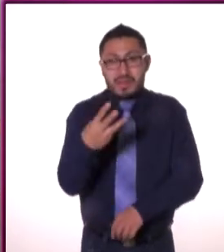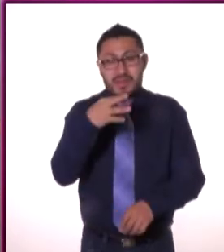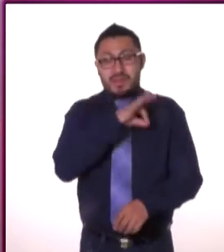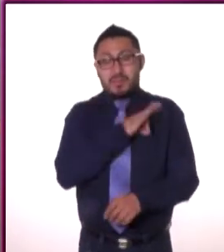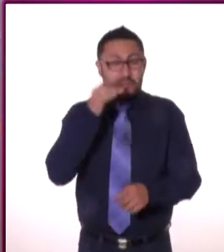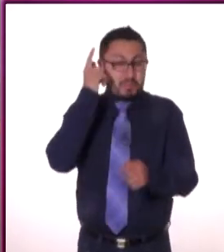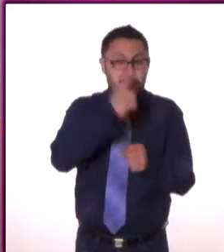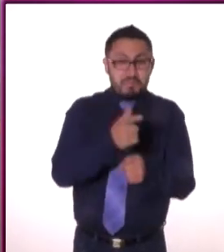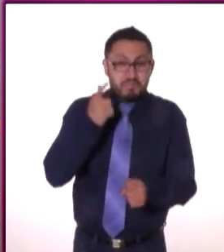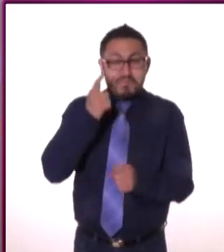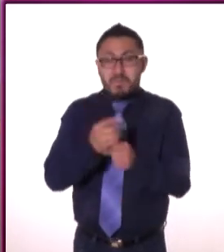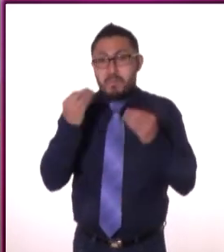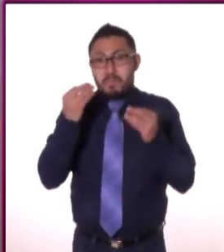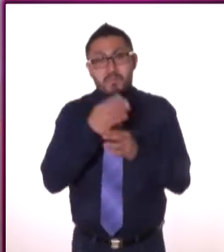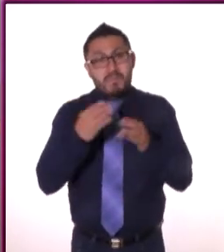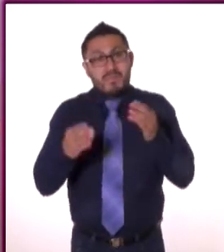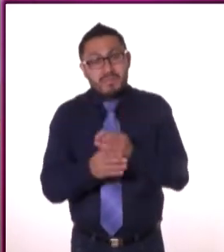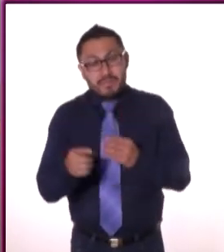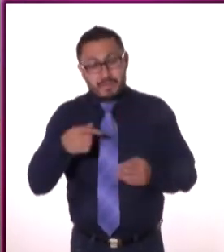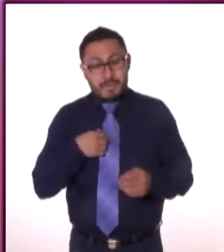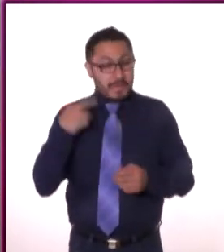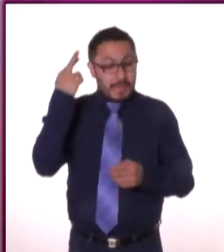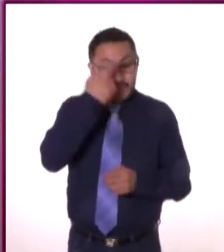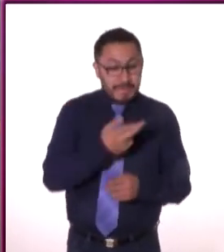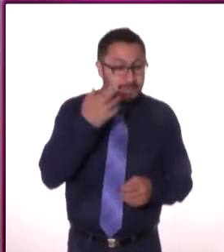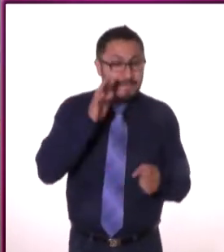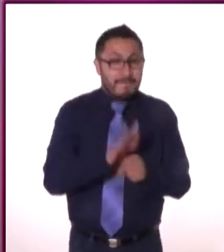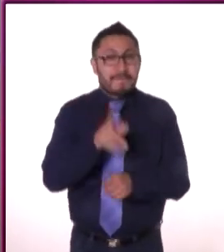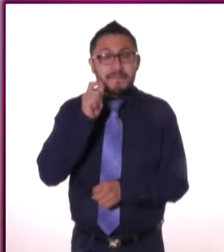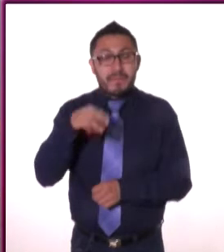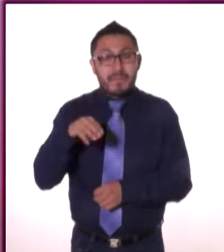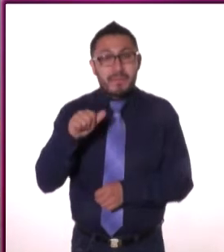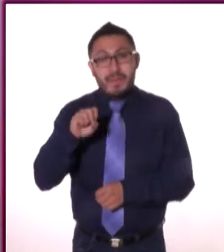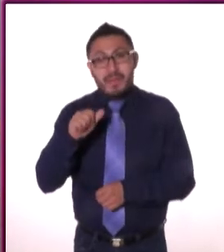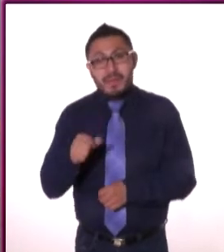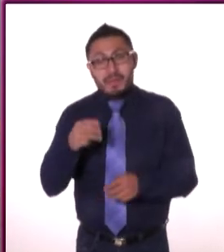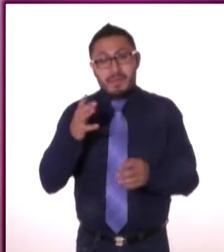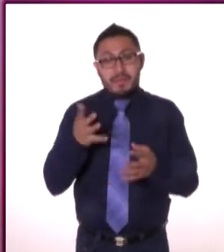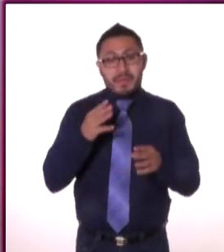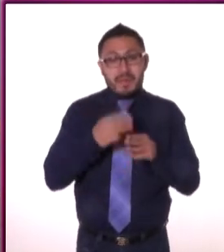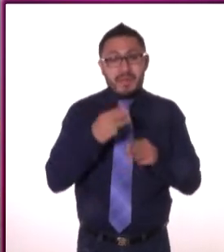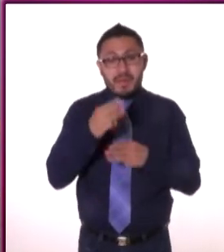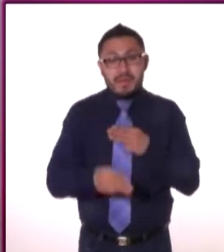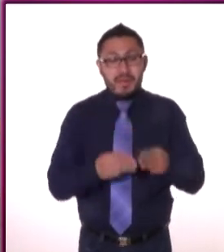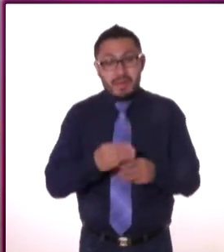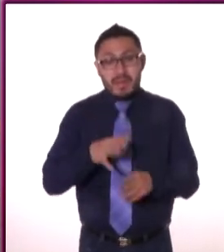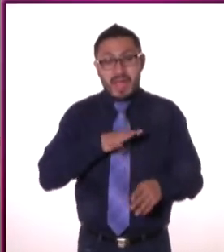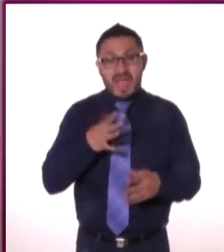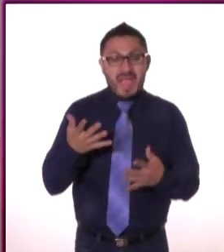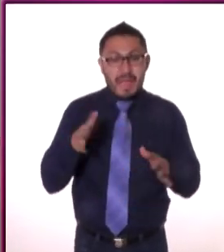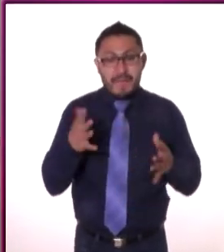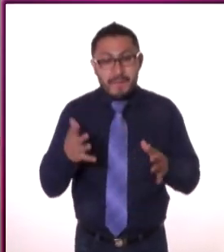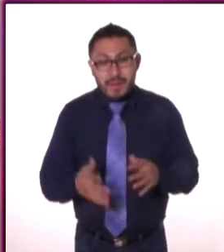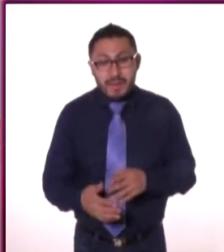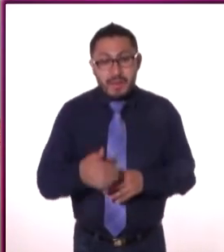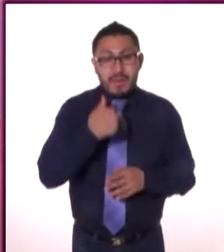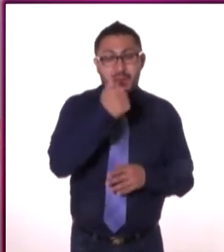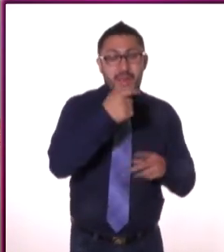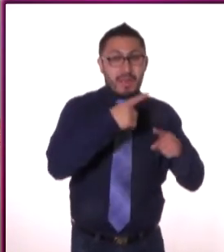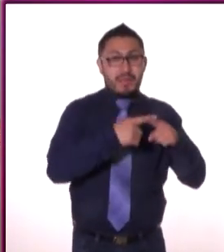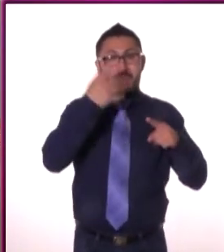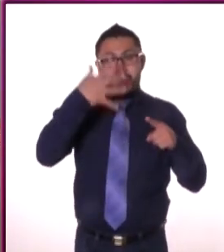3, y estas cosas se pueden calcular, ¿no? Consulté cuál es la masa estimada de la Tierra y